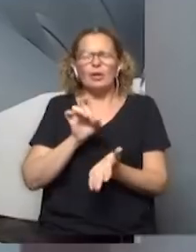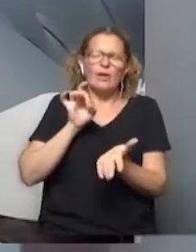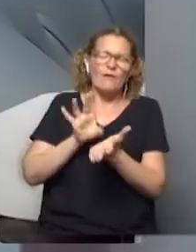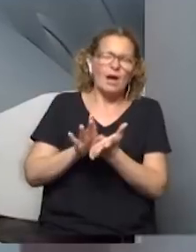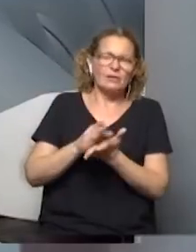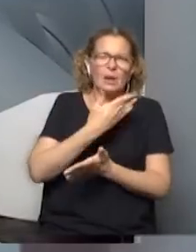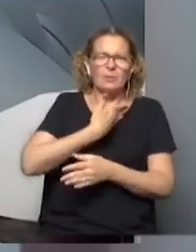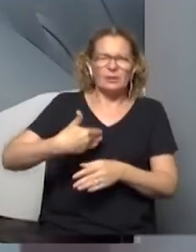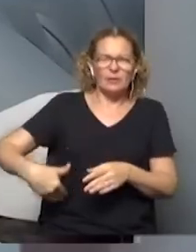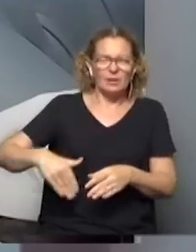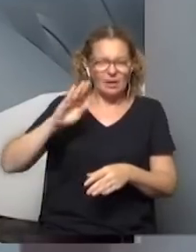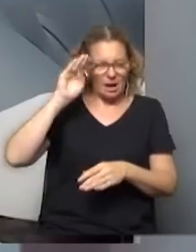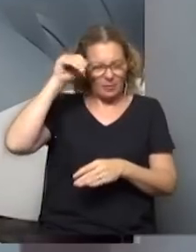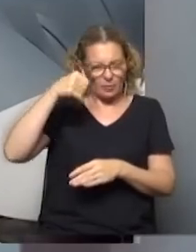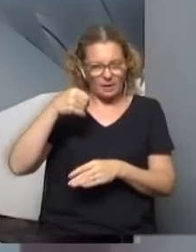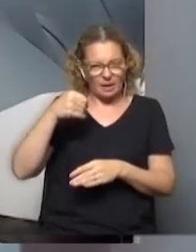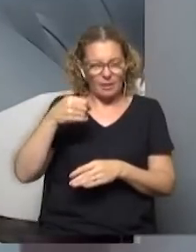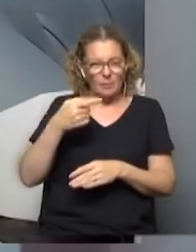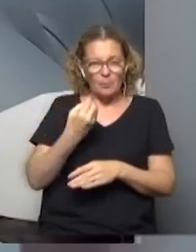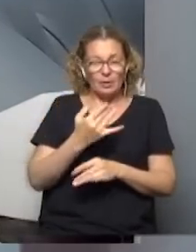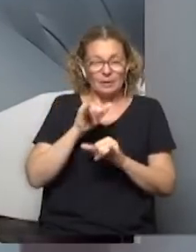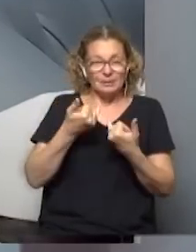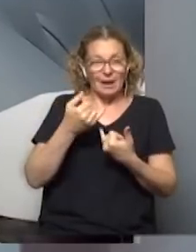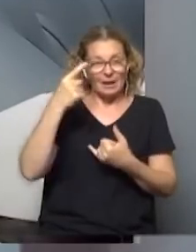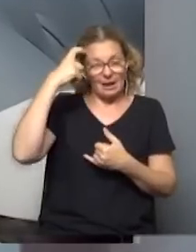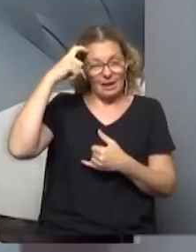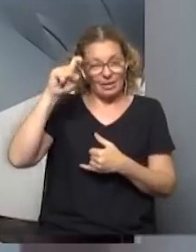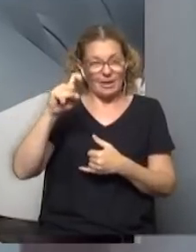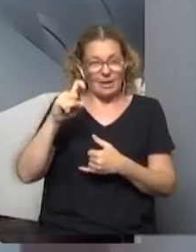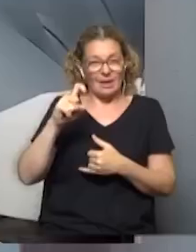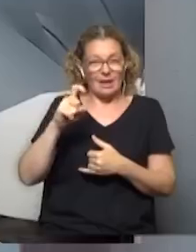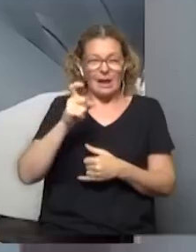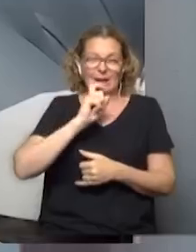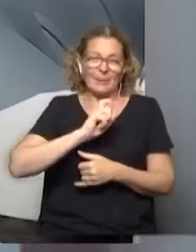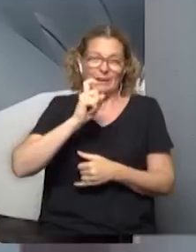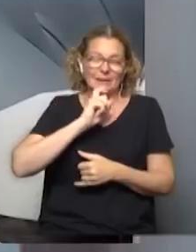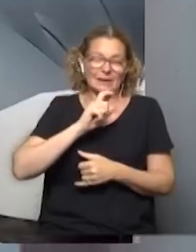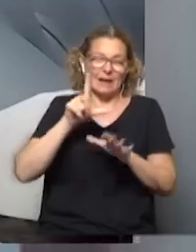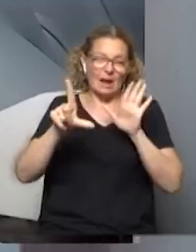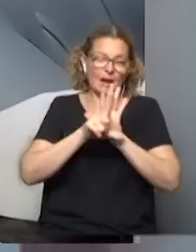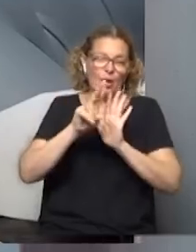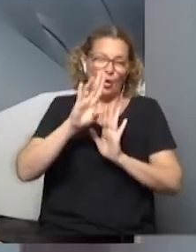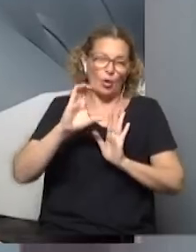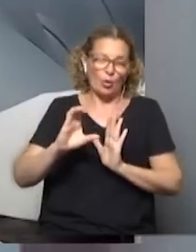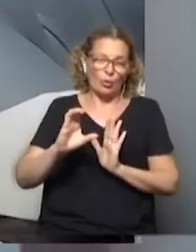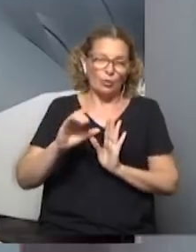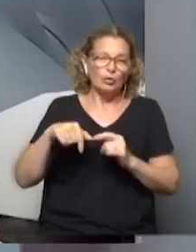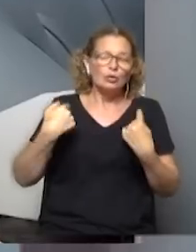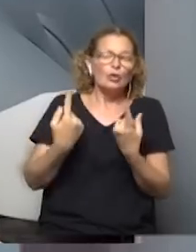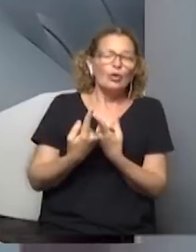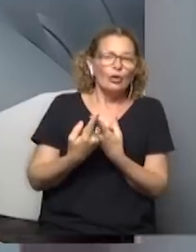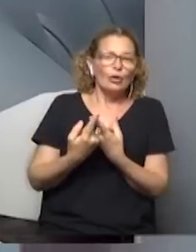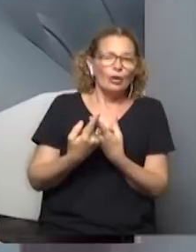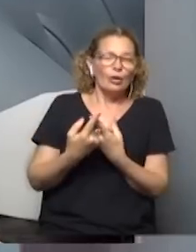del presidente de la república Porque la idea de La Pantera Rosa y las mentiras de la luz el pueblo nuevamente